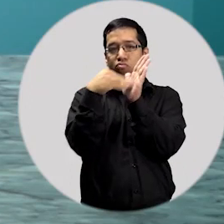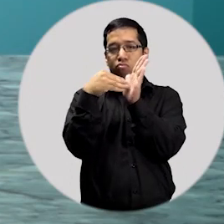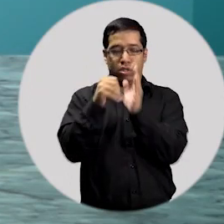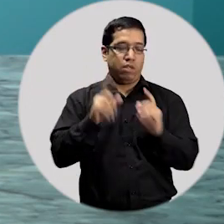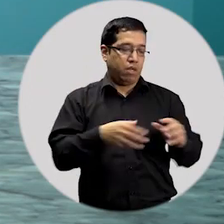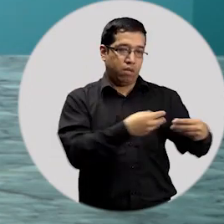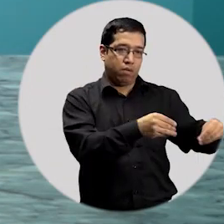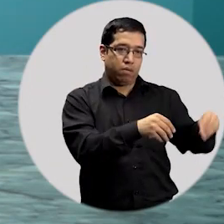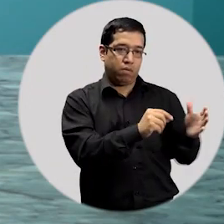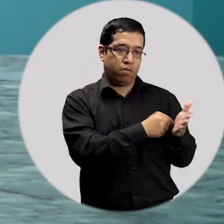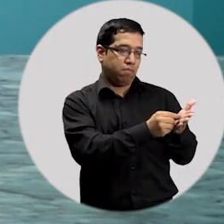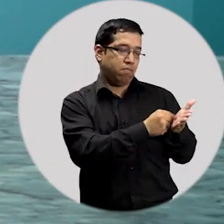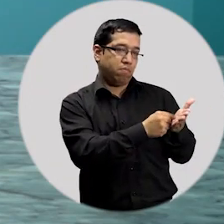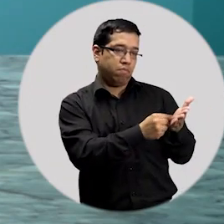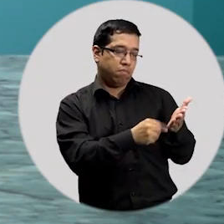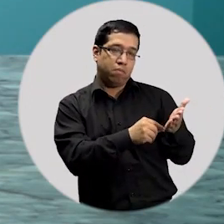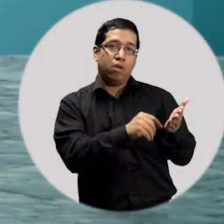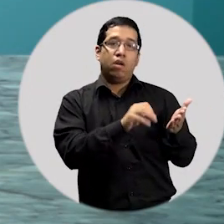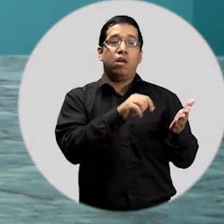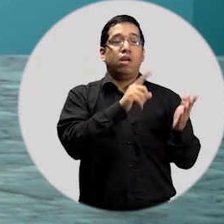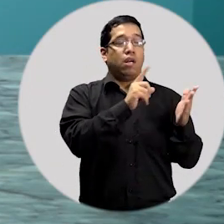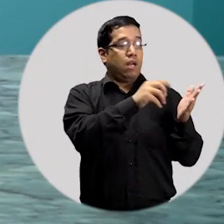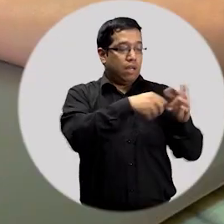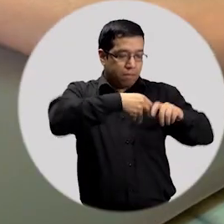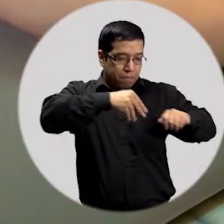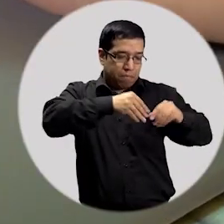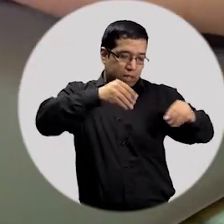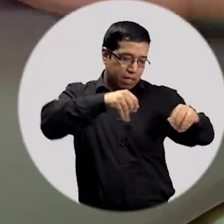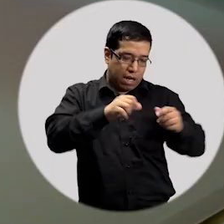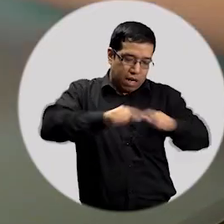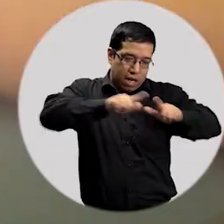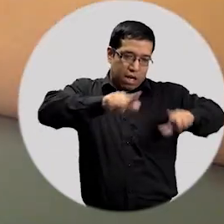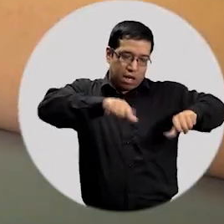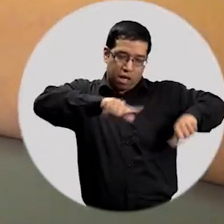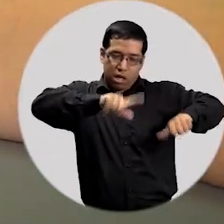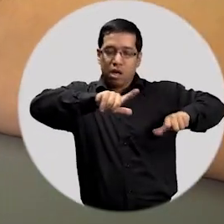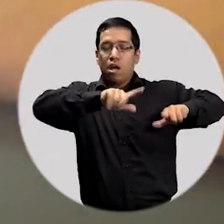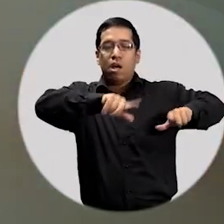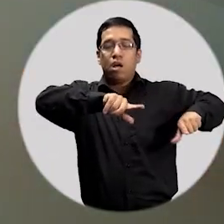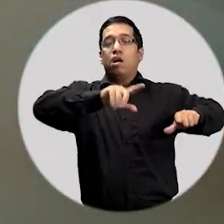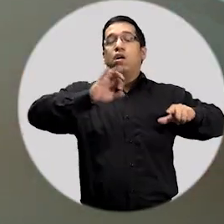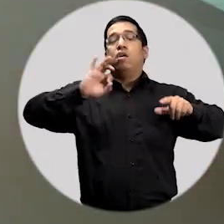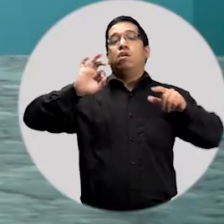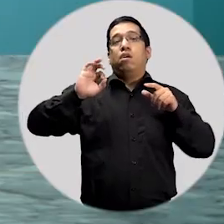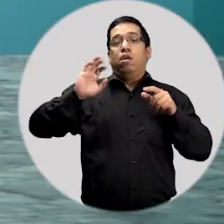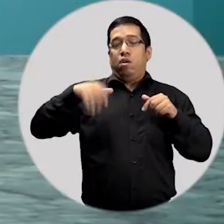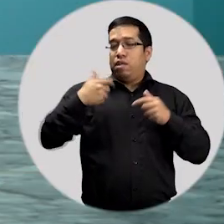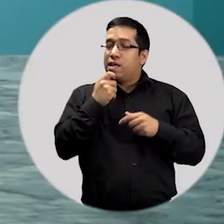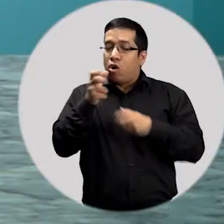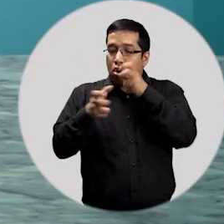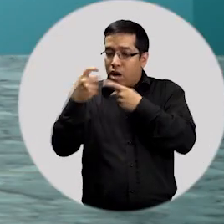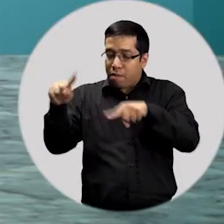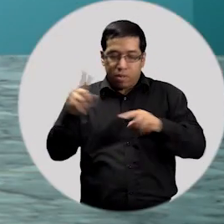o quitando la pintura en el caso de cambiar de color. La idea es que la copa esté limpia, que